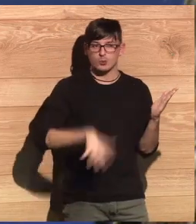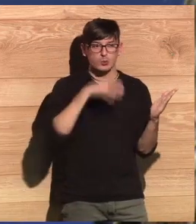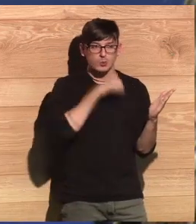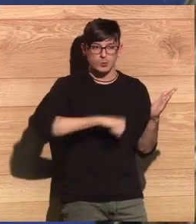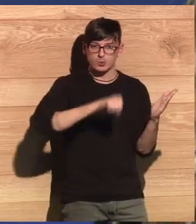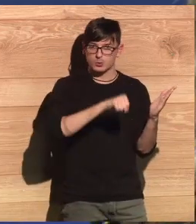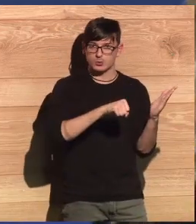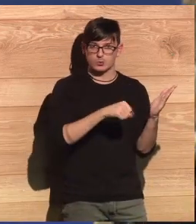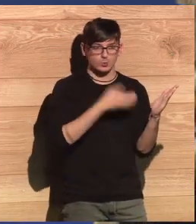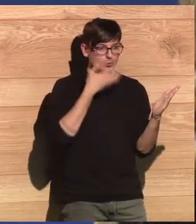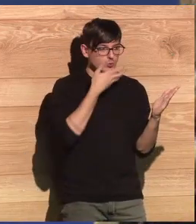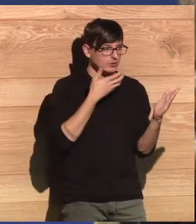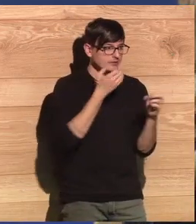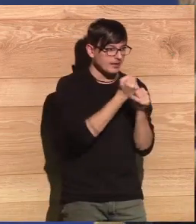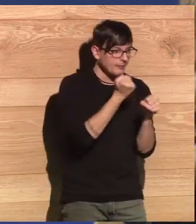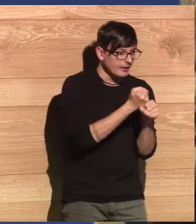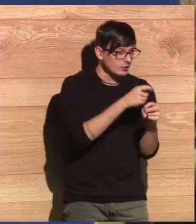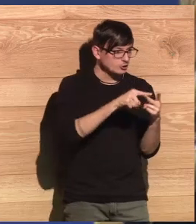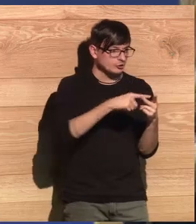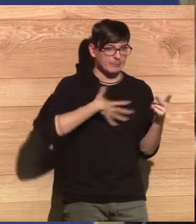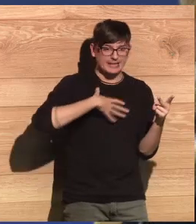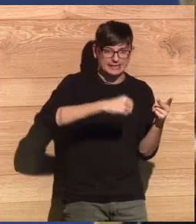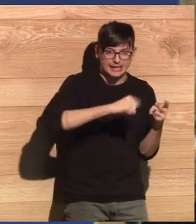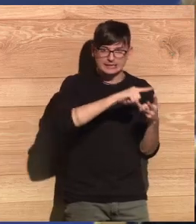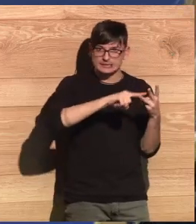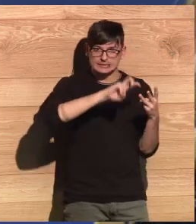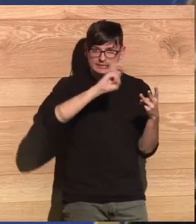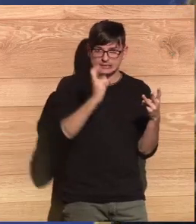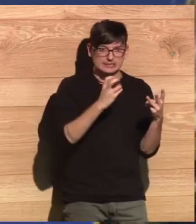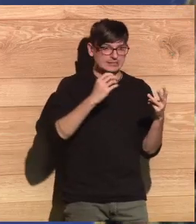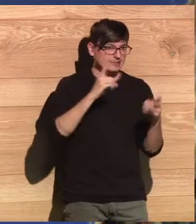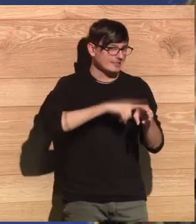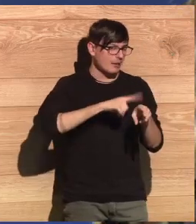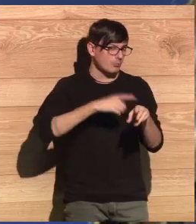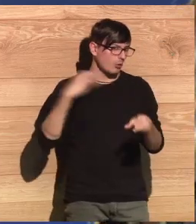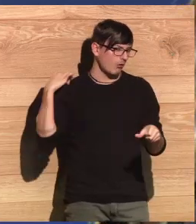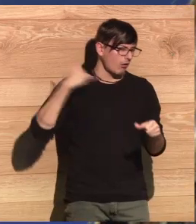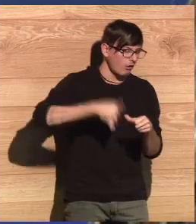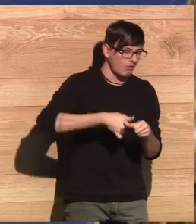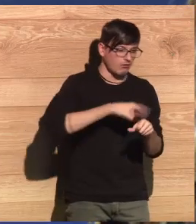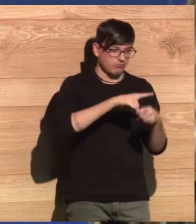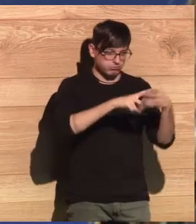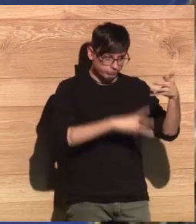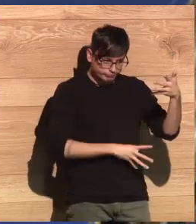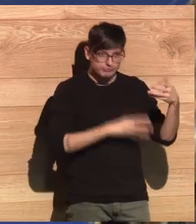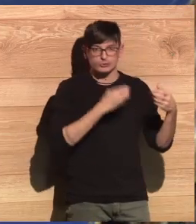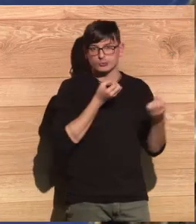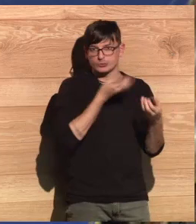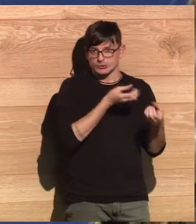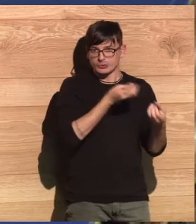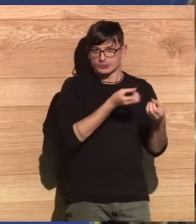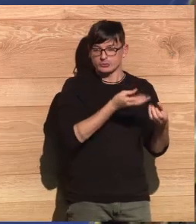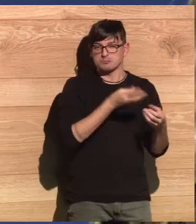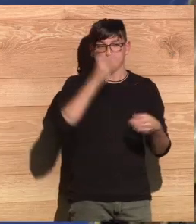fascinante en ocupaciones, empeños, en valentías y también a lo largo del tiempo. Y ese pensar y conocer también que somos